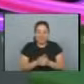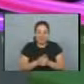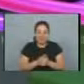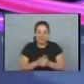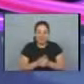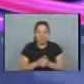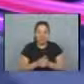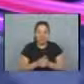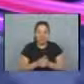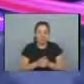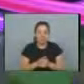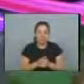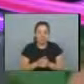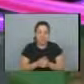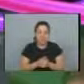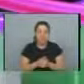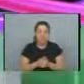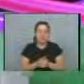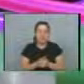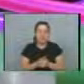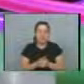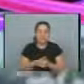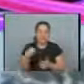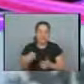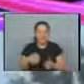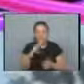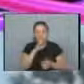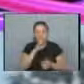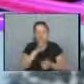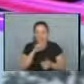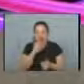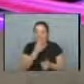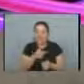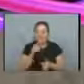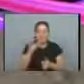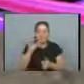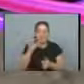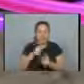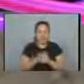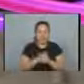Galarga. Elber Galarga. No, ahí se hace el gracioso. Saludo a mis primos,